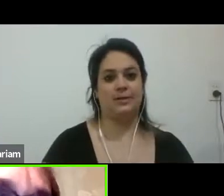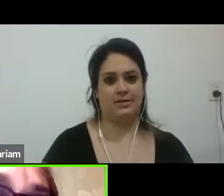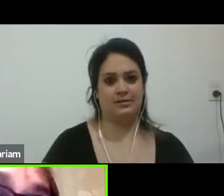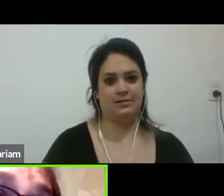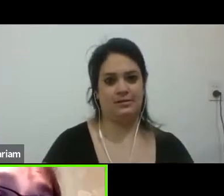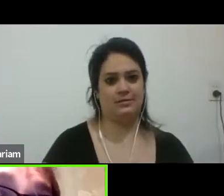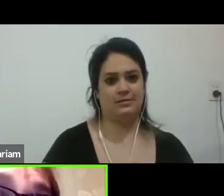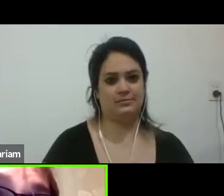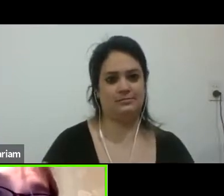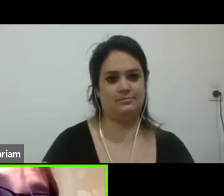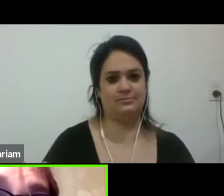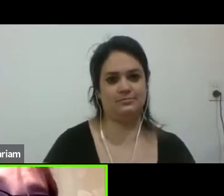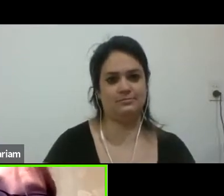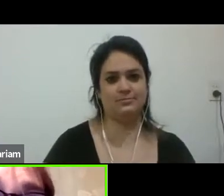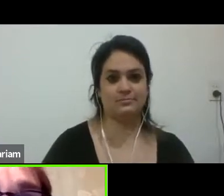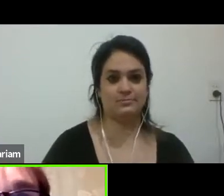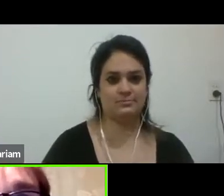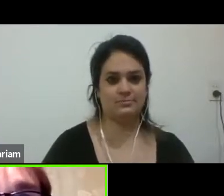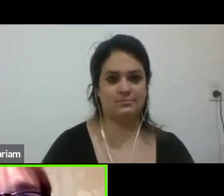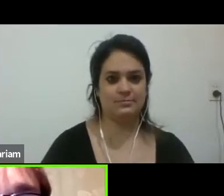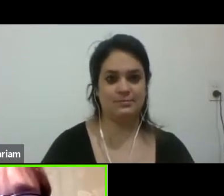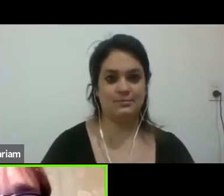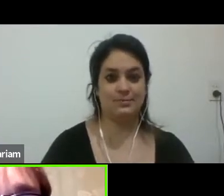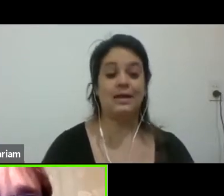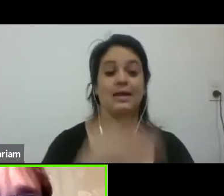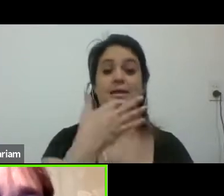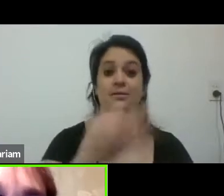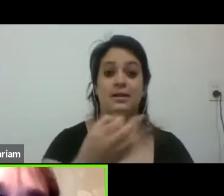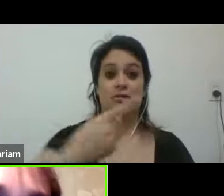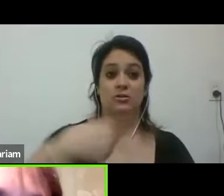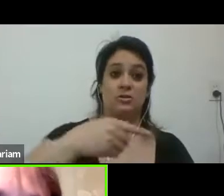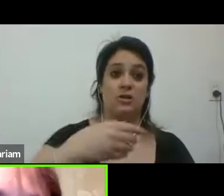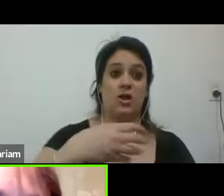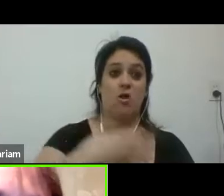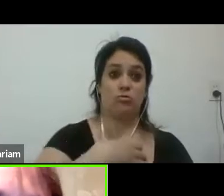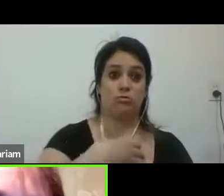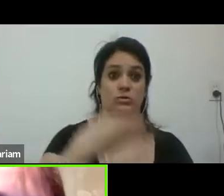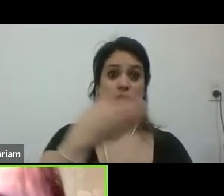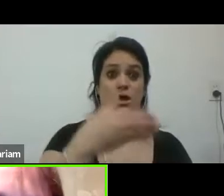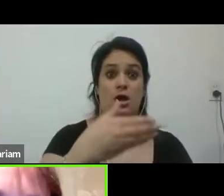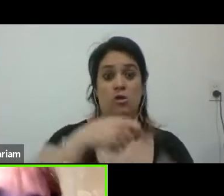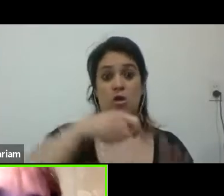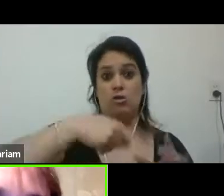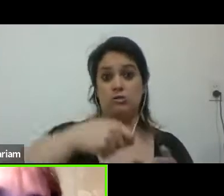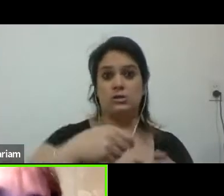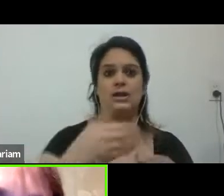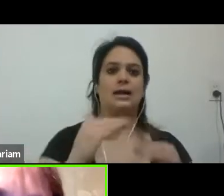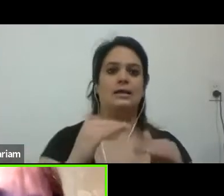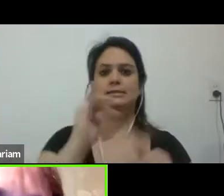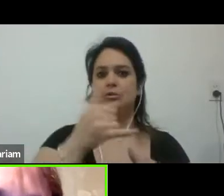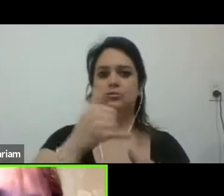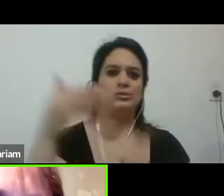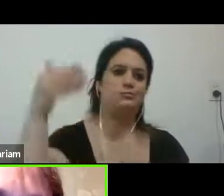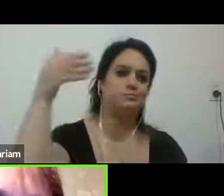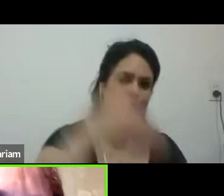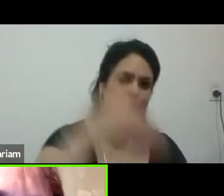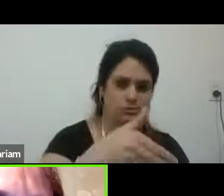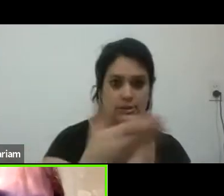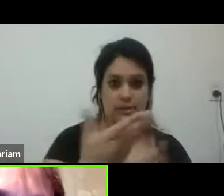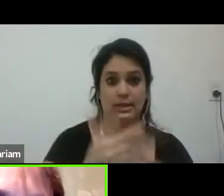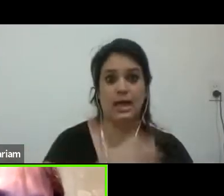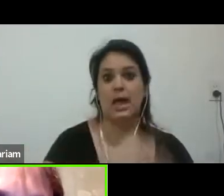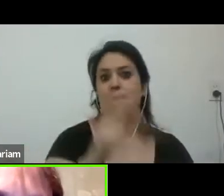en realidad el cursado de las materias de cocina es presencial o sea que esos días se tendría que acercar la persona porque en cierto